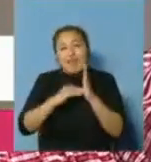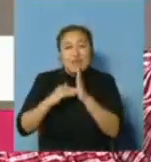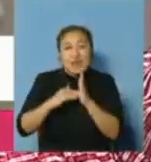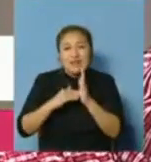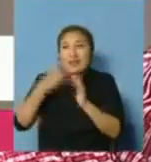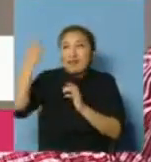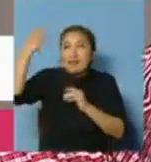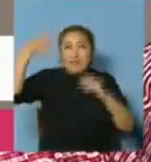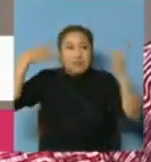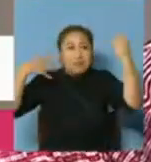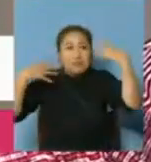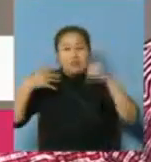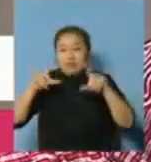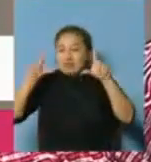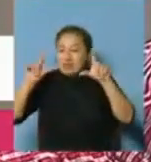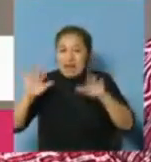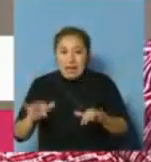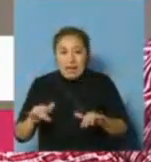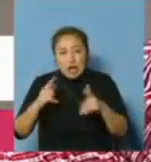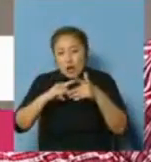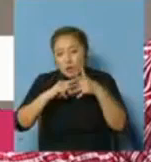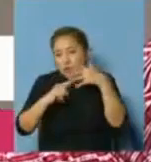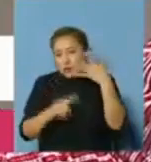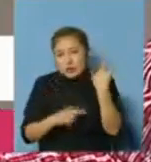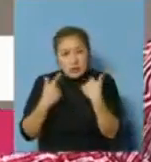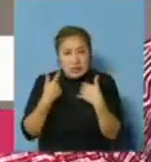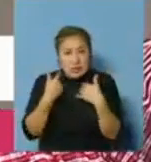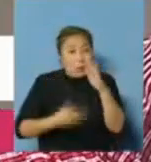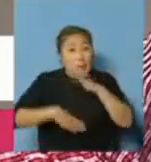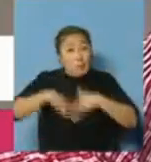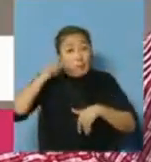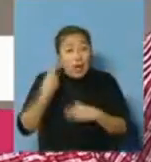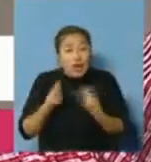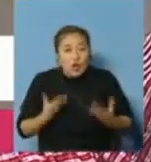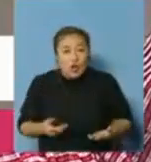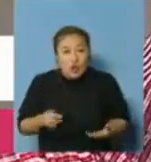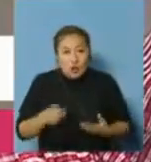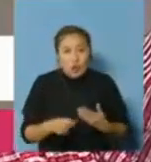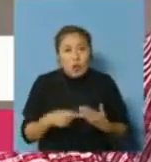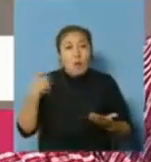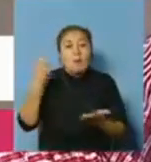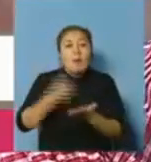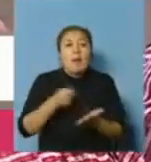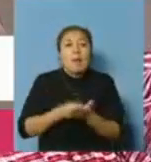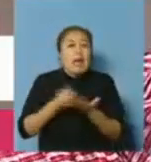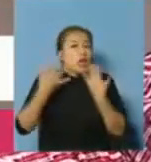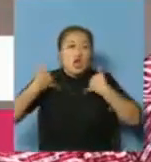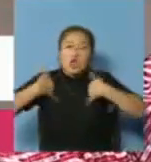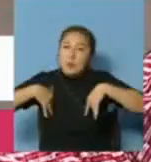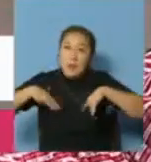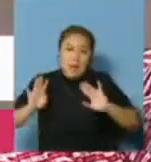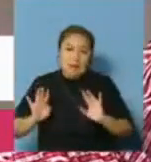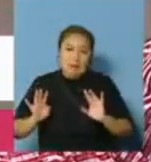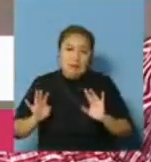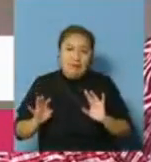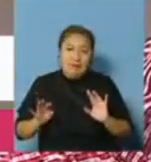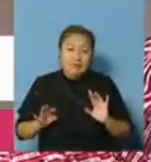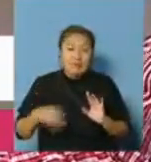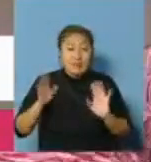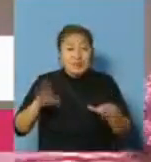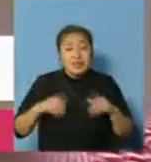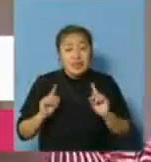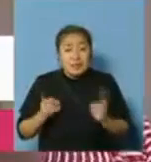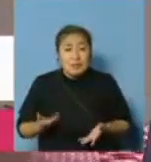si el consumo supera eso éste va a pagar la tarifa normal digamos por